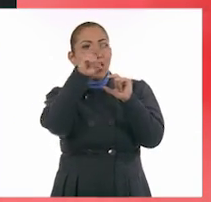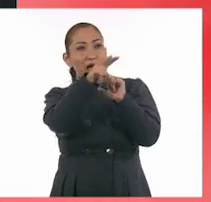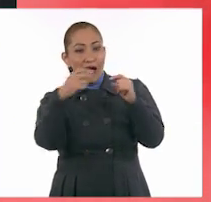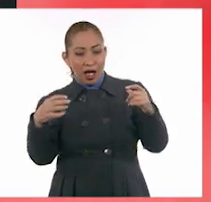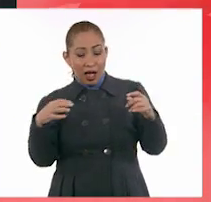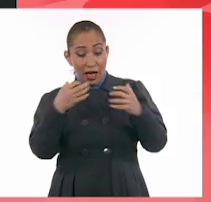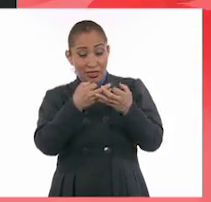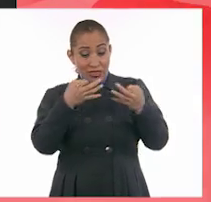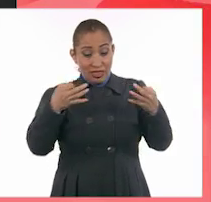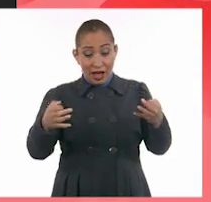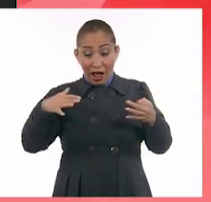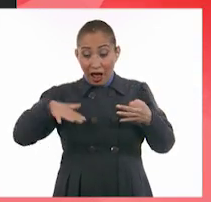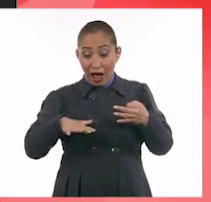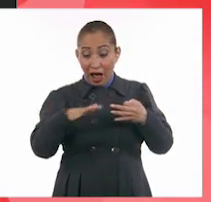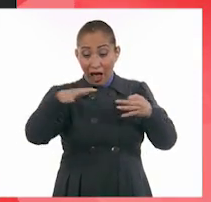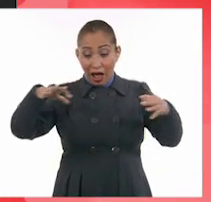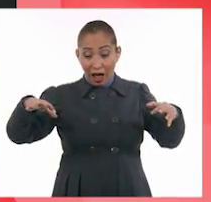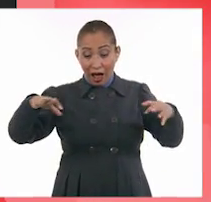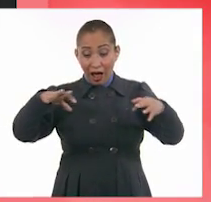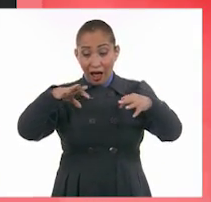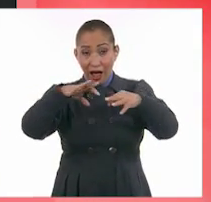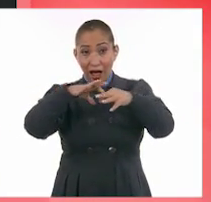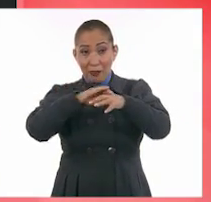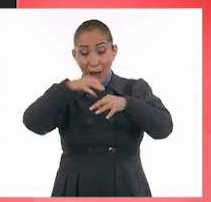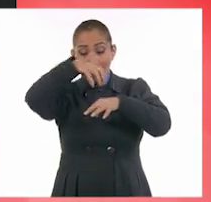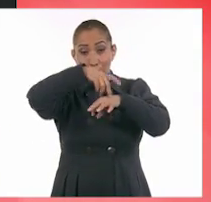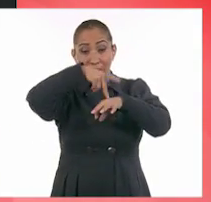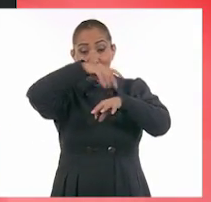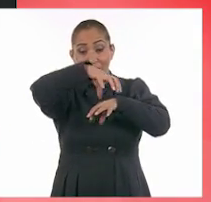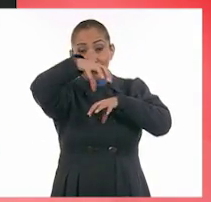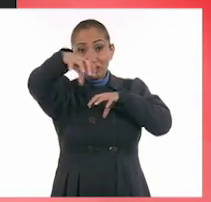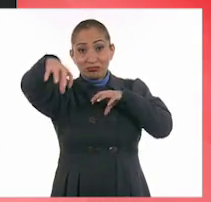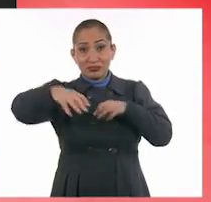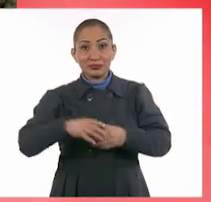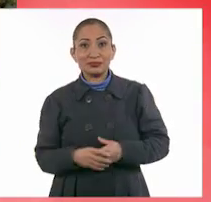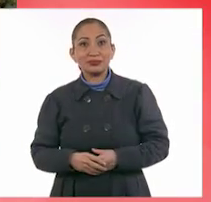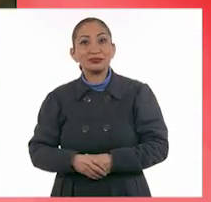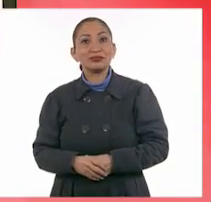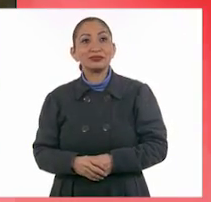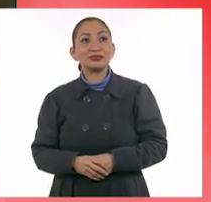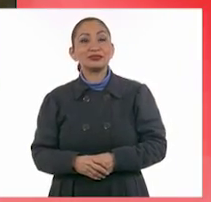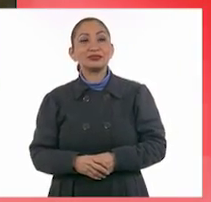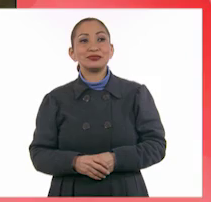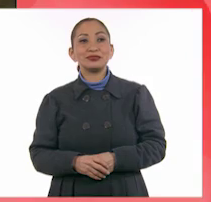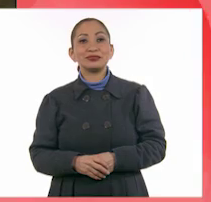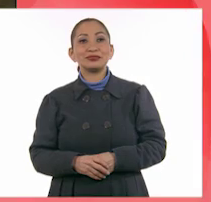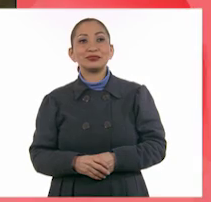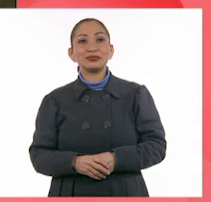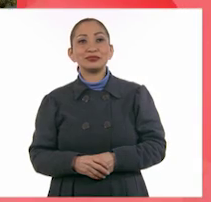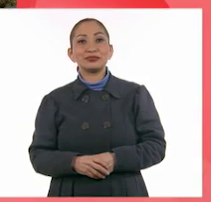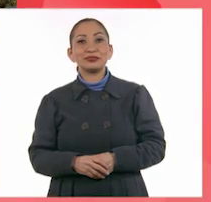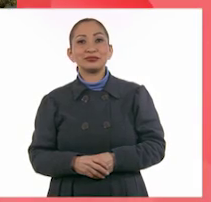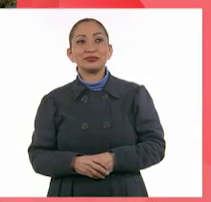entre estas apacibles aguas y las escarpadas rocas de Baja California.